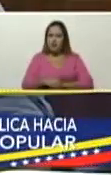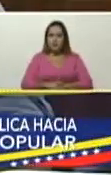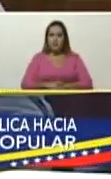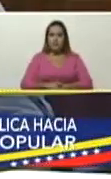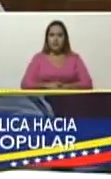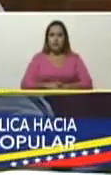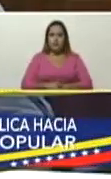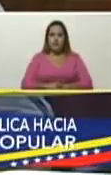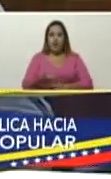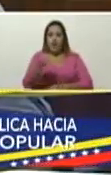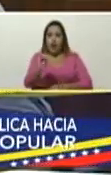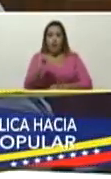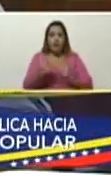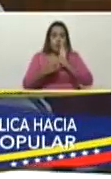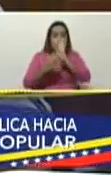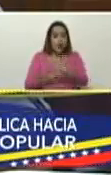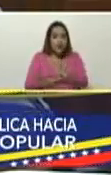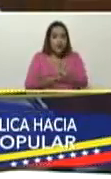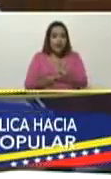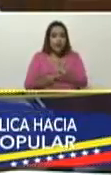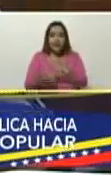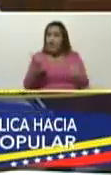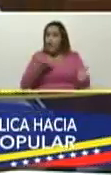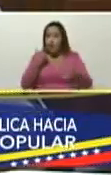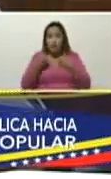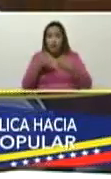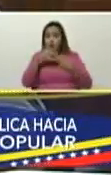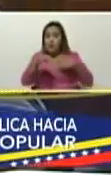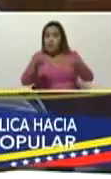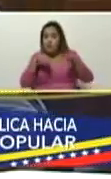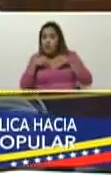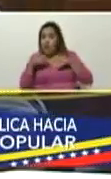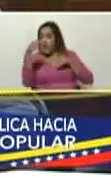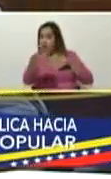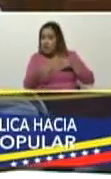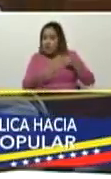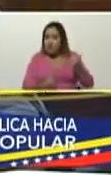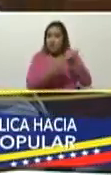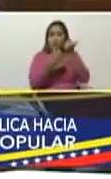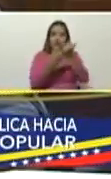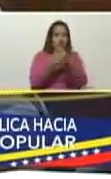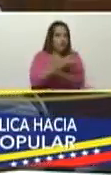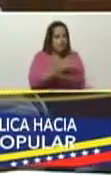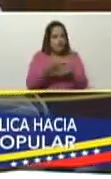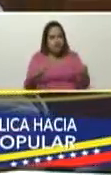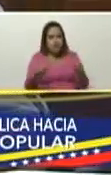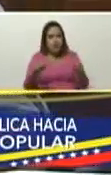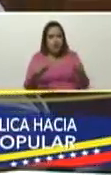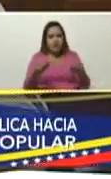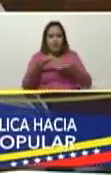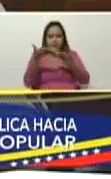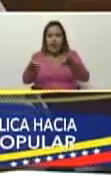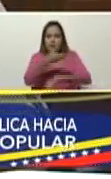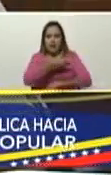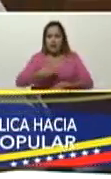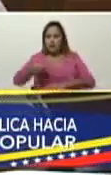sería un signo de profunda mezquindad no reconocer ese aporte fabuloso de Chávez